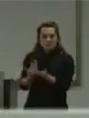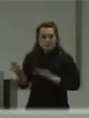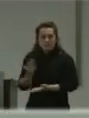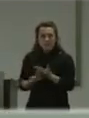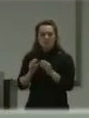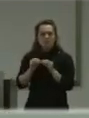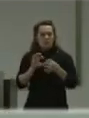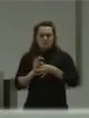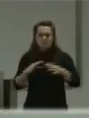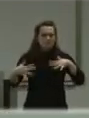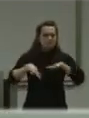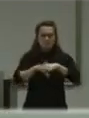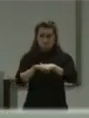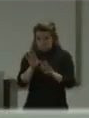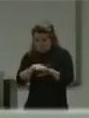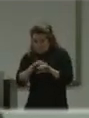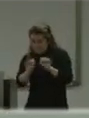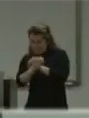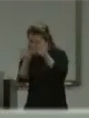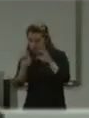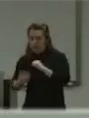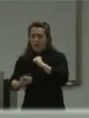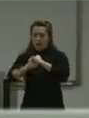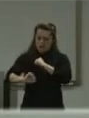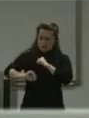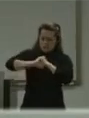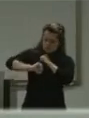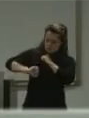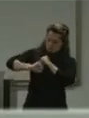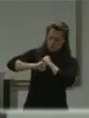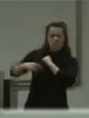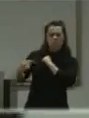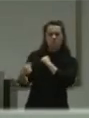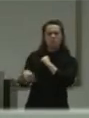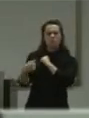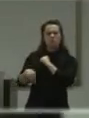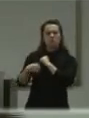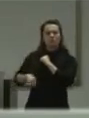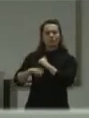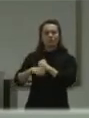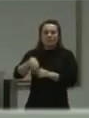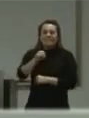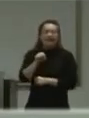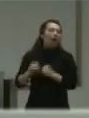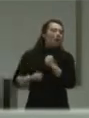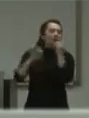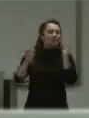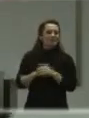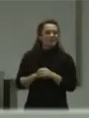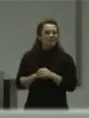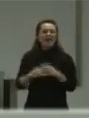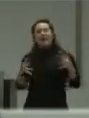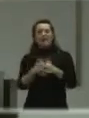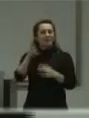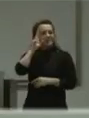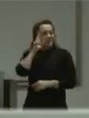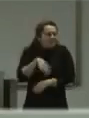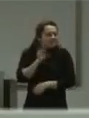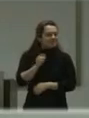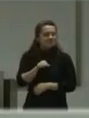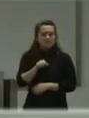y yo quiero hacer una aclaración pensando hablando de apoyos y apoyos porque a veces hablamos de apoyo muy deportivamente como hablamos de ajustes razonables muy